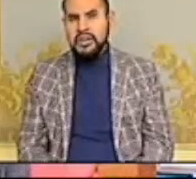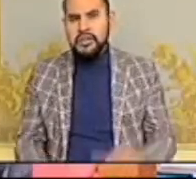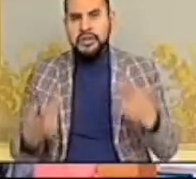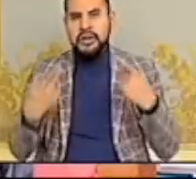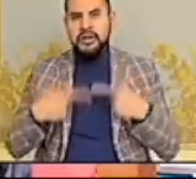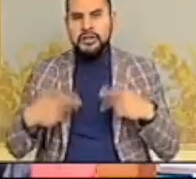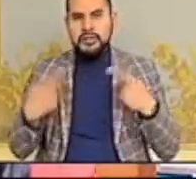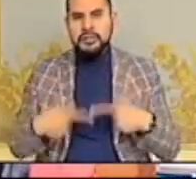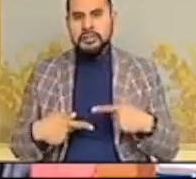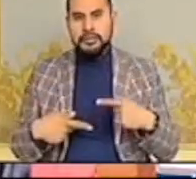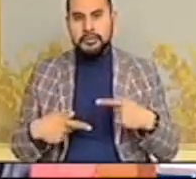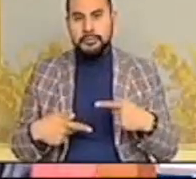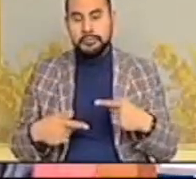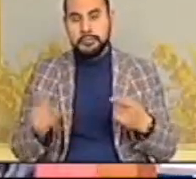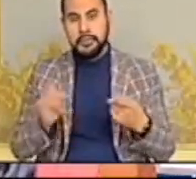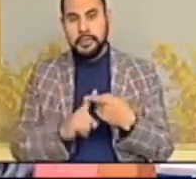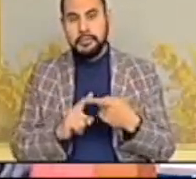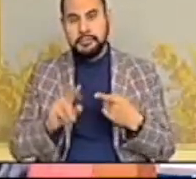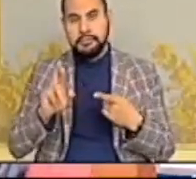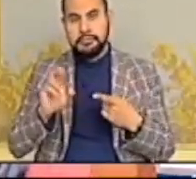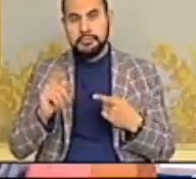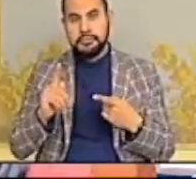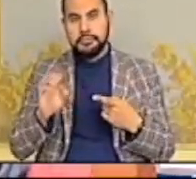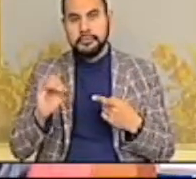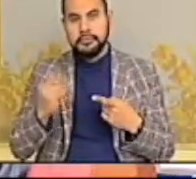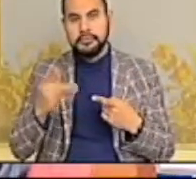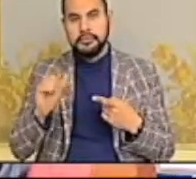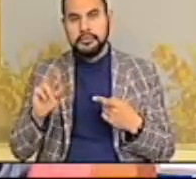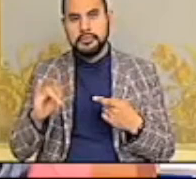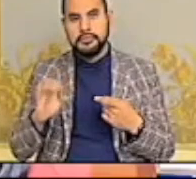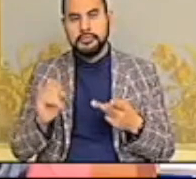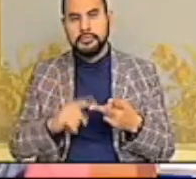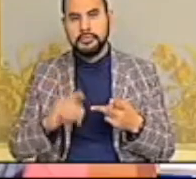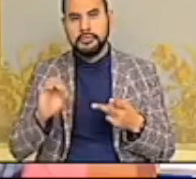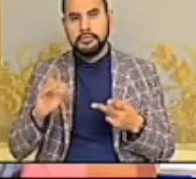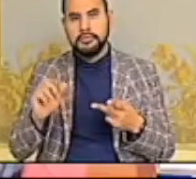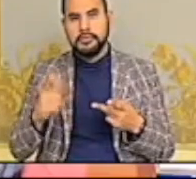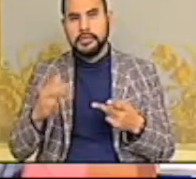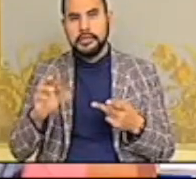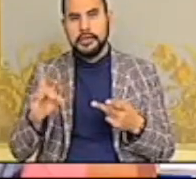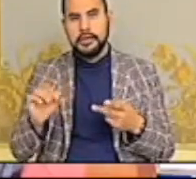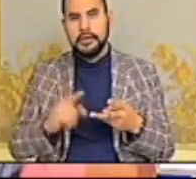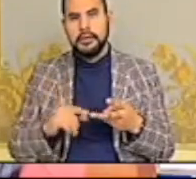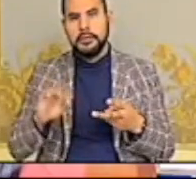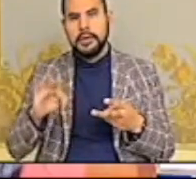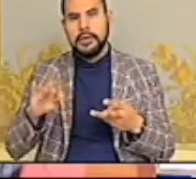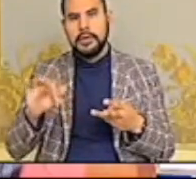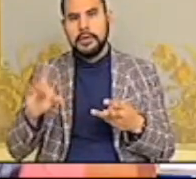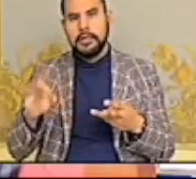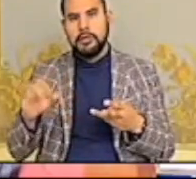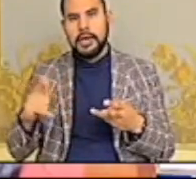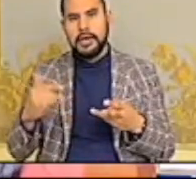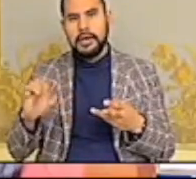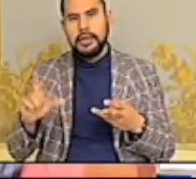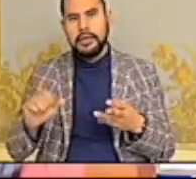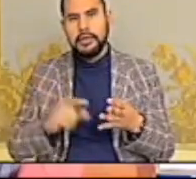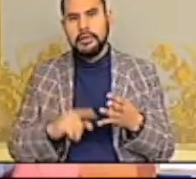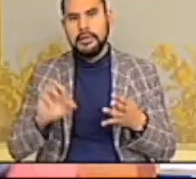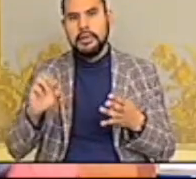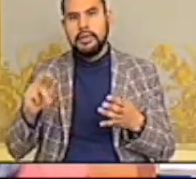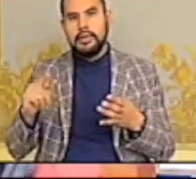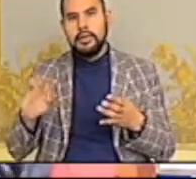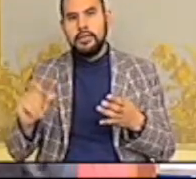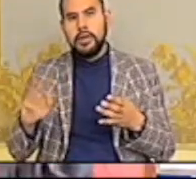Ciudadanas y ciudadanos, Roberto Ignacio Alonso Muñoz, Omar Gerardo Aguirre Ibarra, María de los Ángeles Valdés Rodríguez, Ernesto